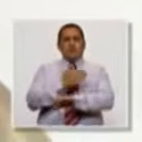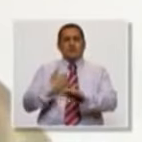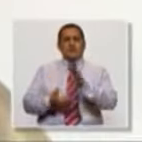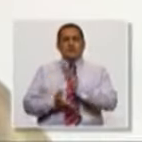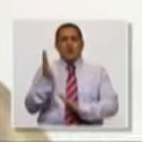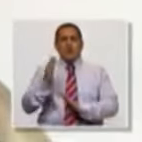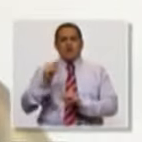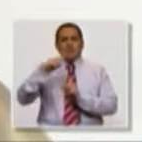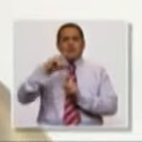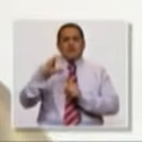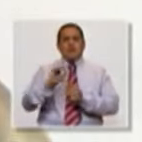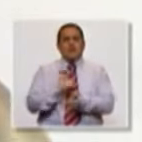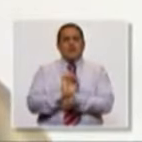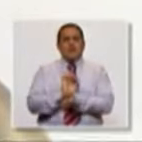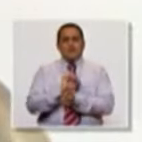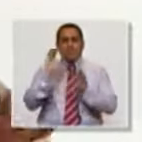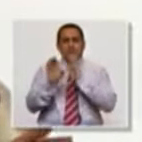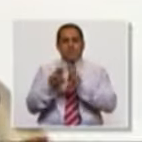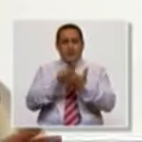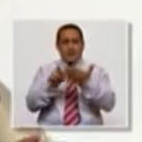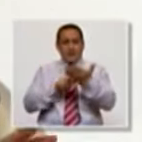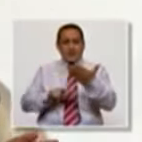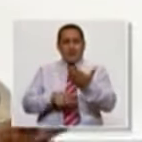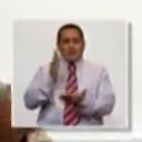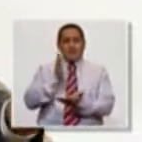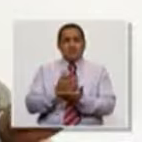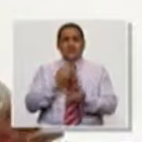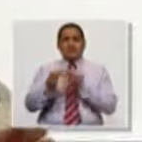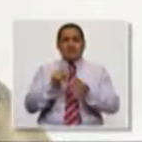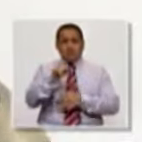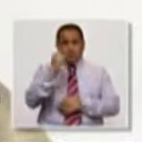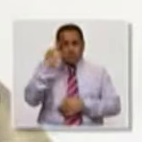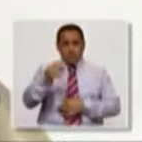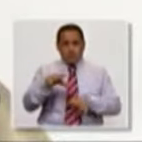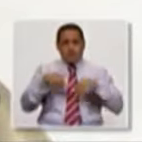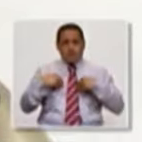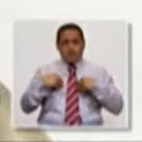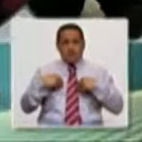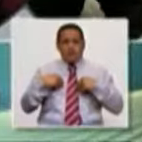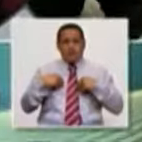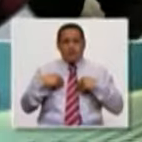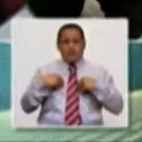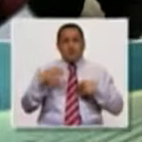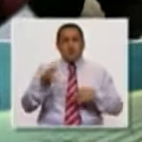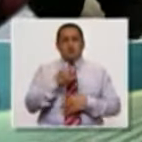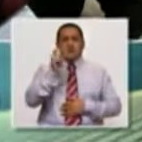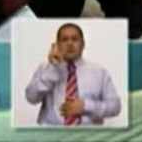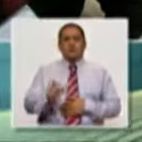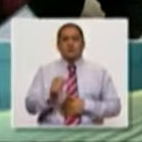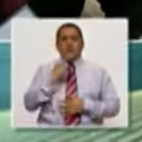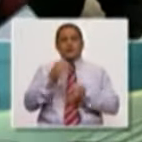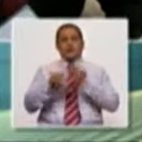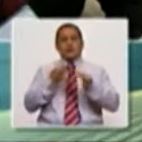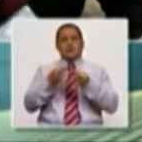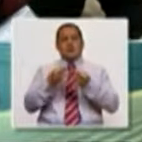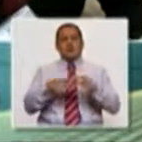un tribunal penal, por ejemplo, le leen la sentencia y le pregunta, ¿está usted conforme? Y el condenado, si es condenado, lo que viene